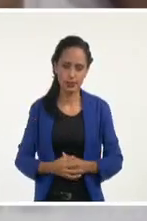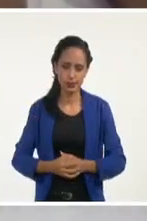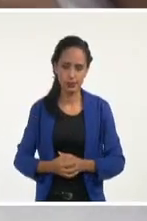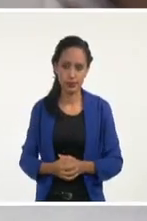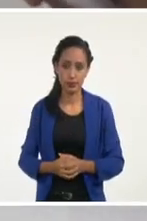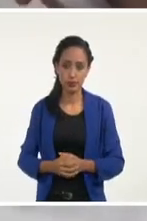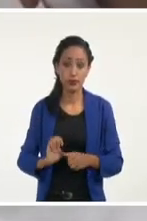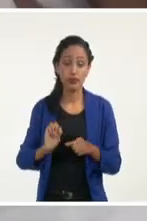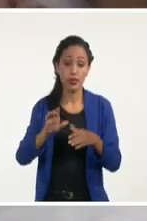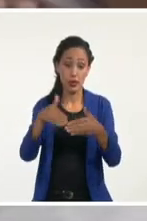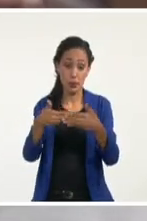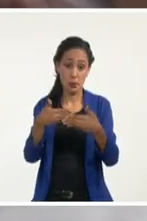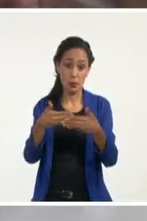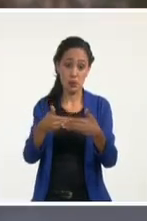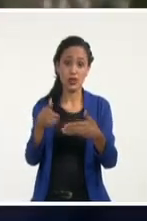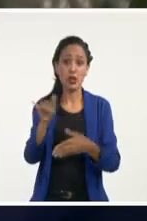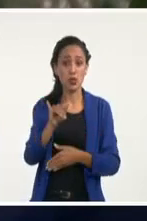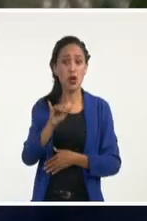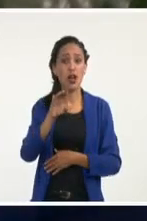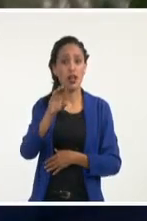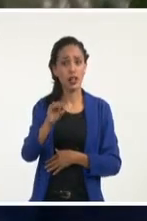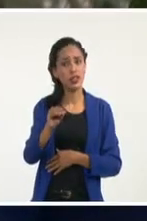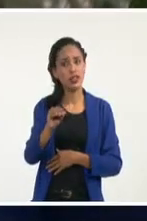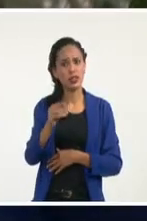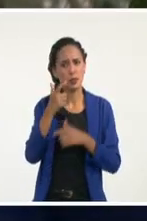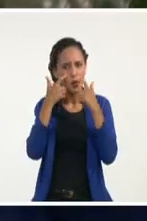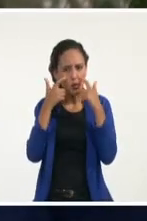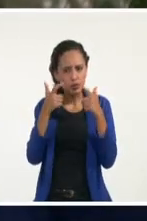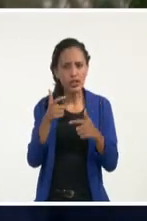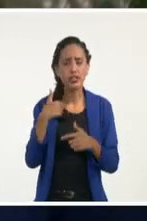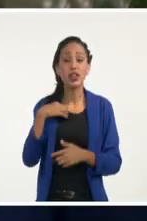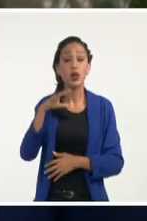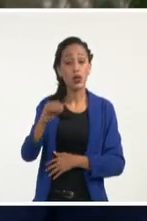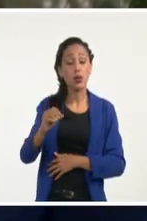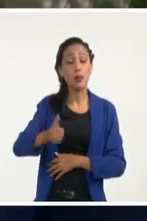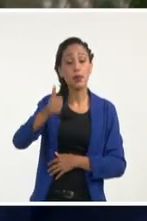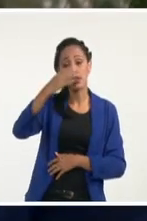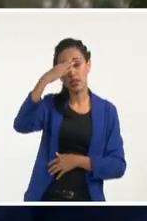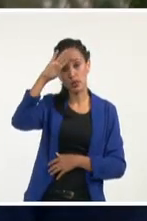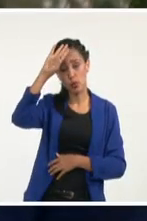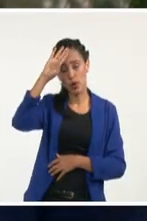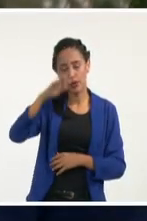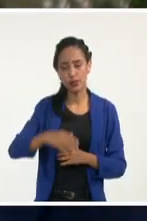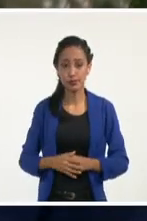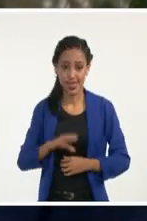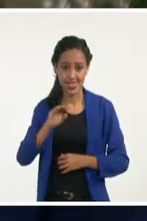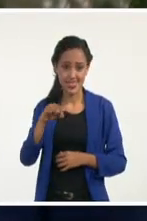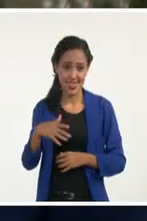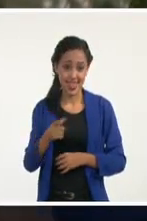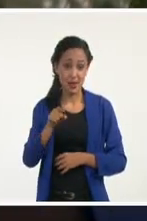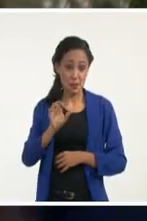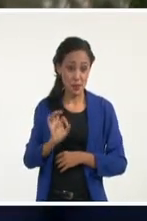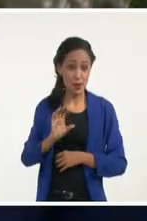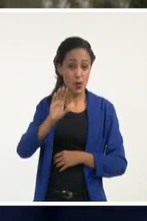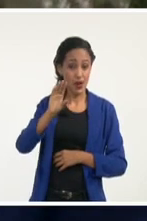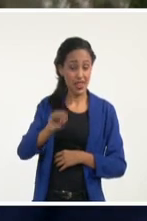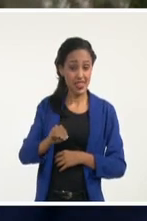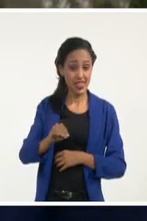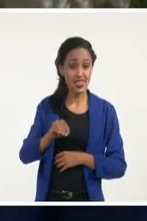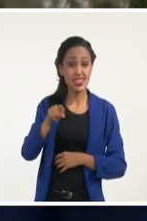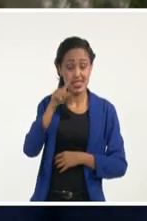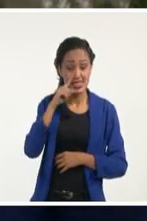Subraya la intervención del presidente cubano. No es un discurso muy hipócrita y muy cínico. Que tú que me